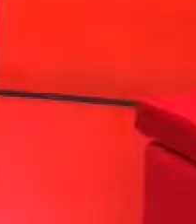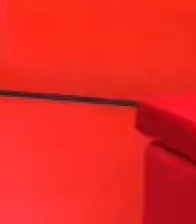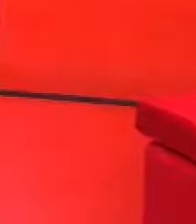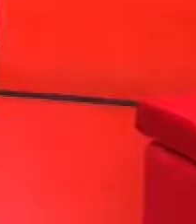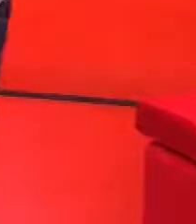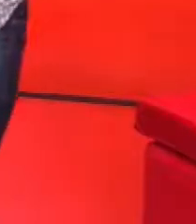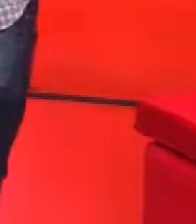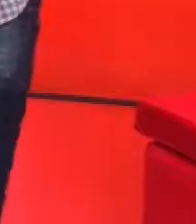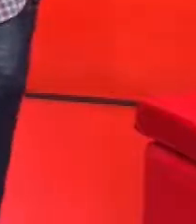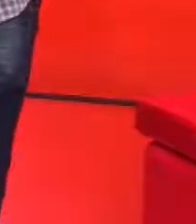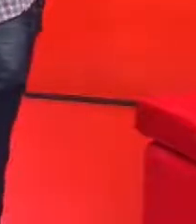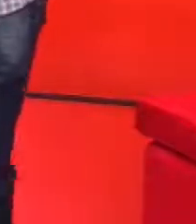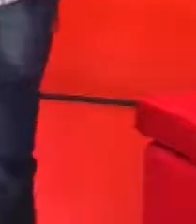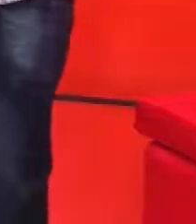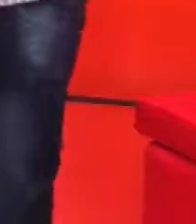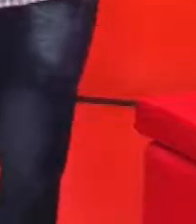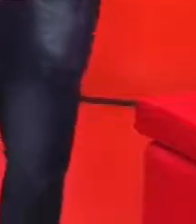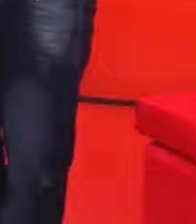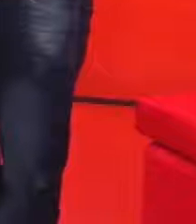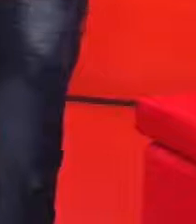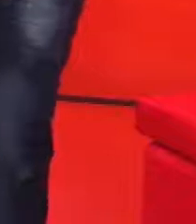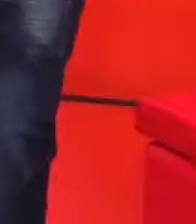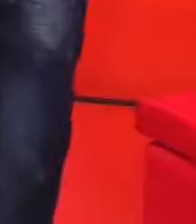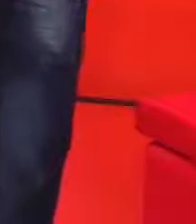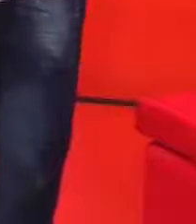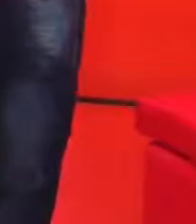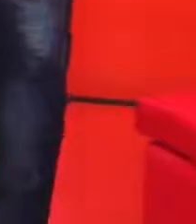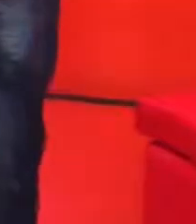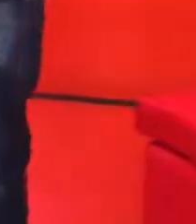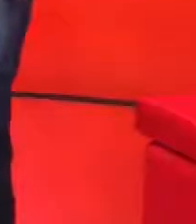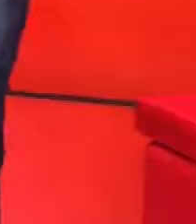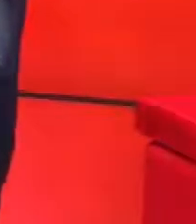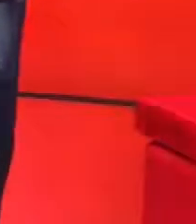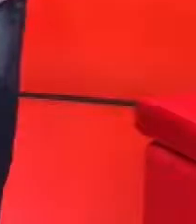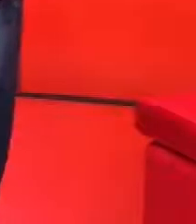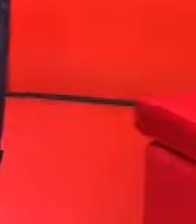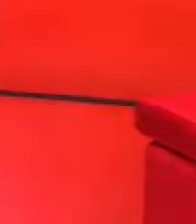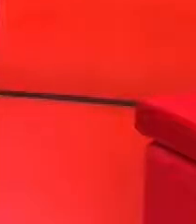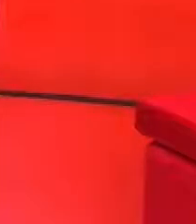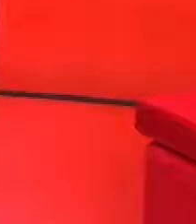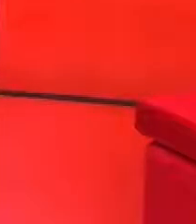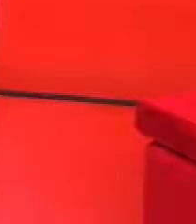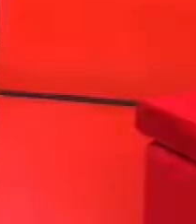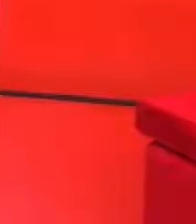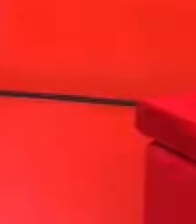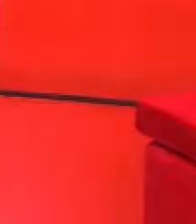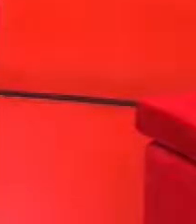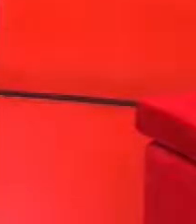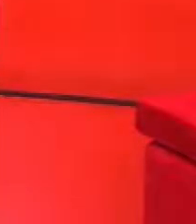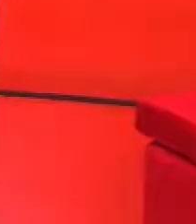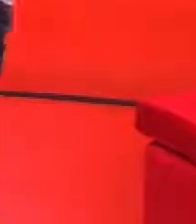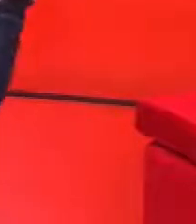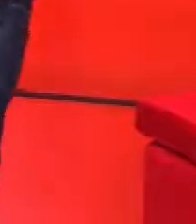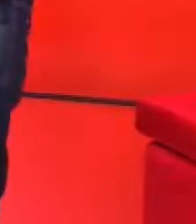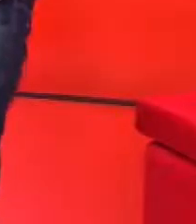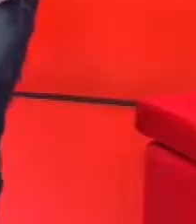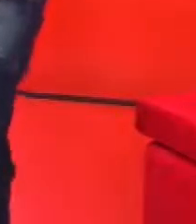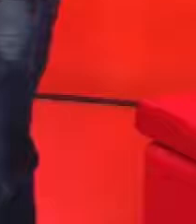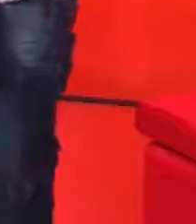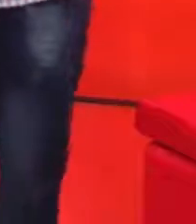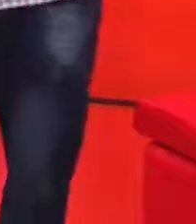mi sufrimiento. Llorarás y llorarás sin alguien que te consuele.